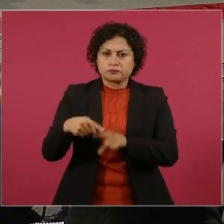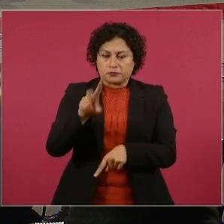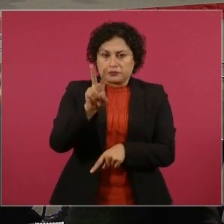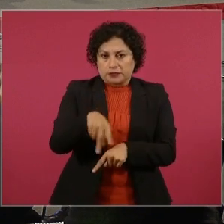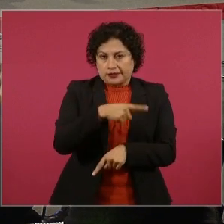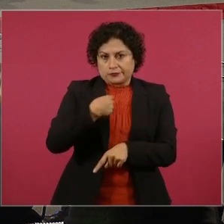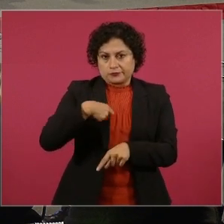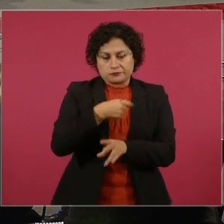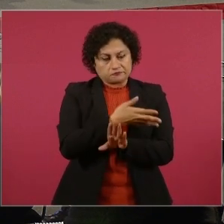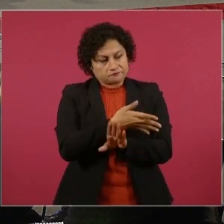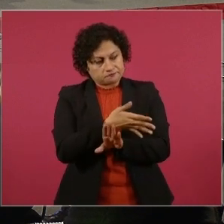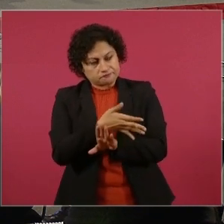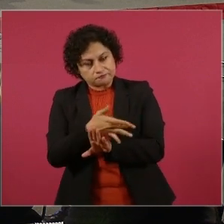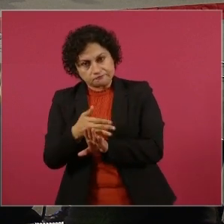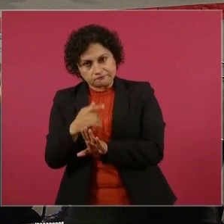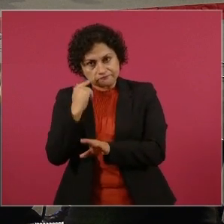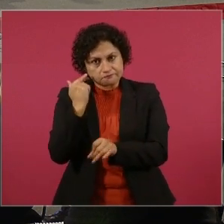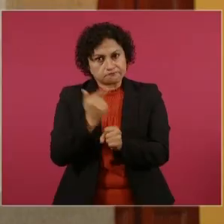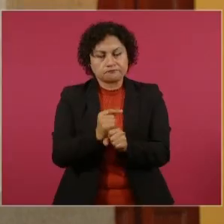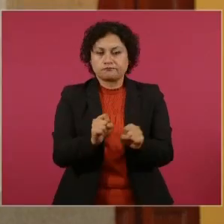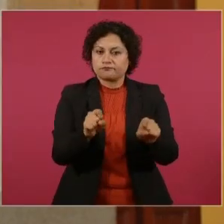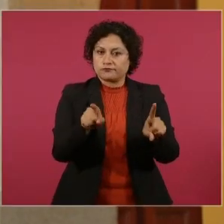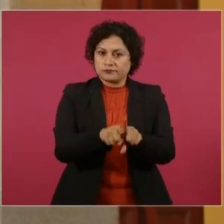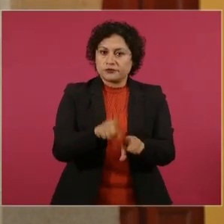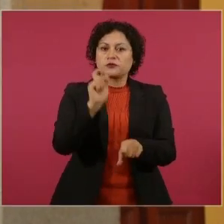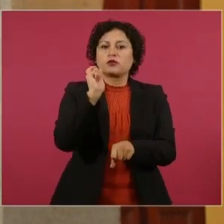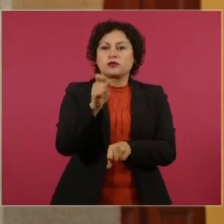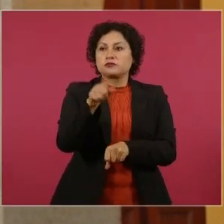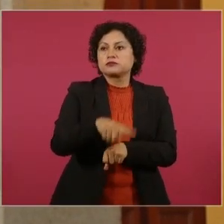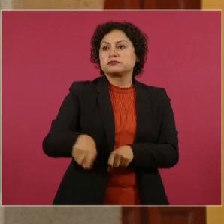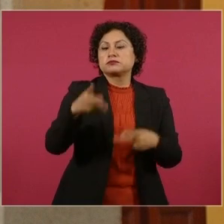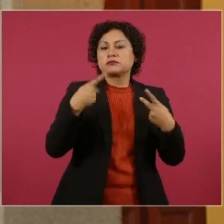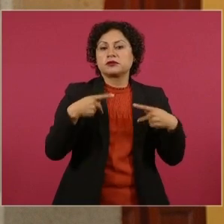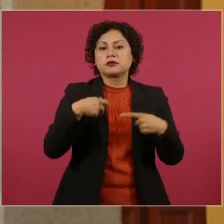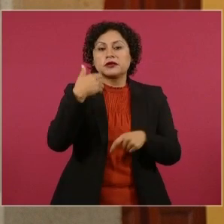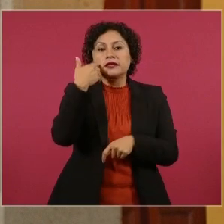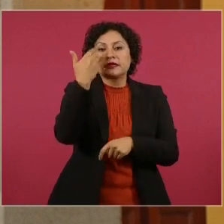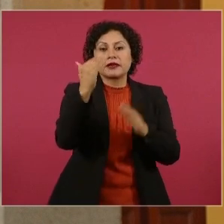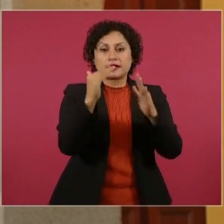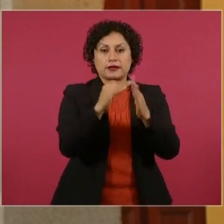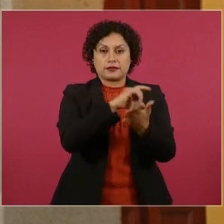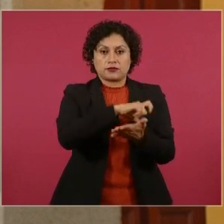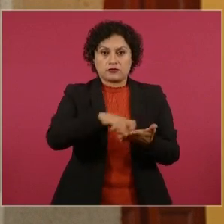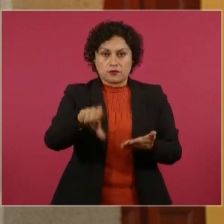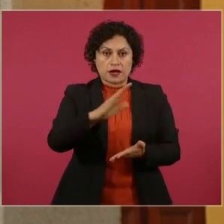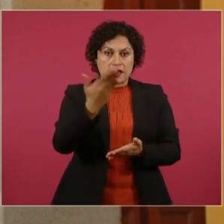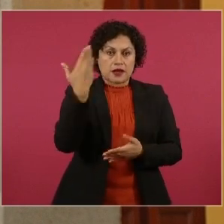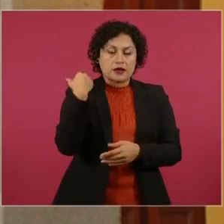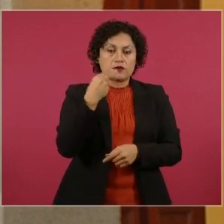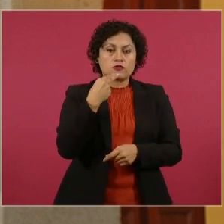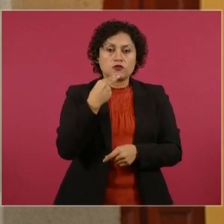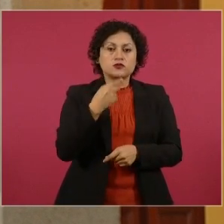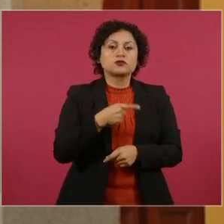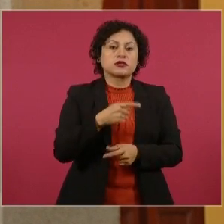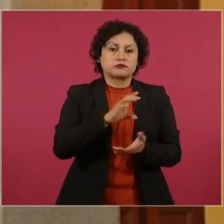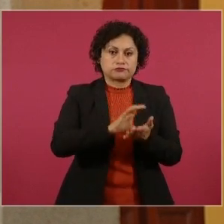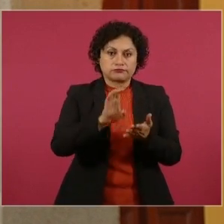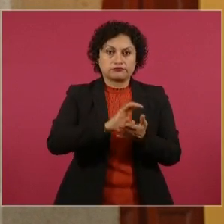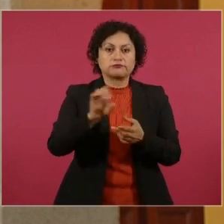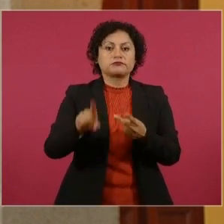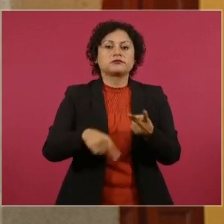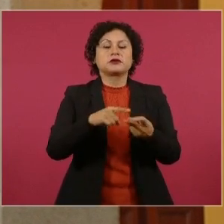observando los últimos años hay mayor interés por la vivienda usada 16,900 créditos vivienda nueva